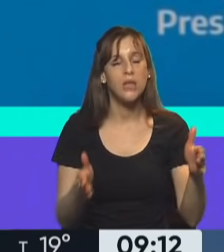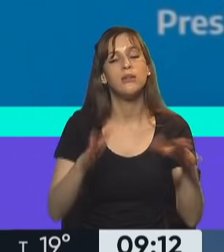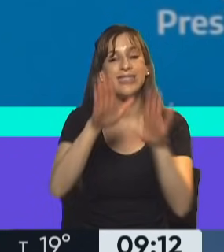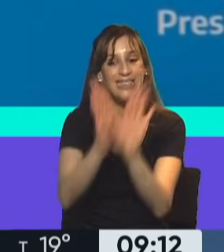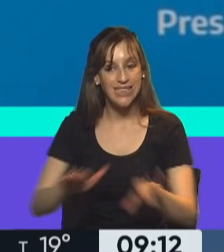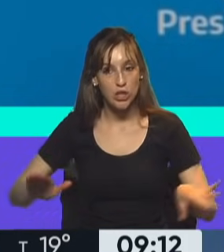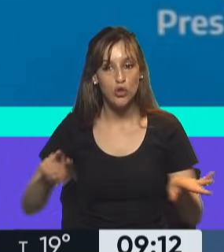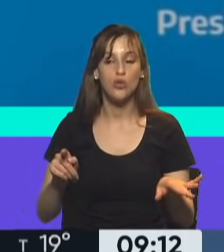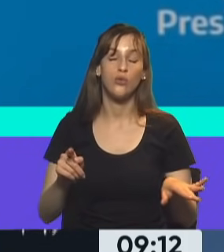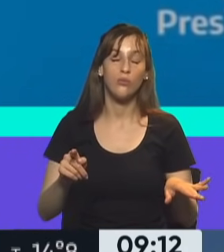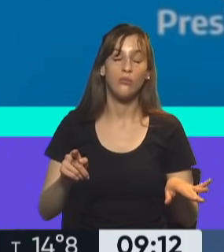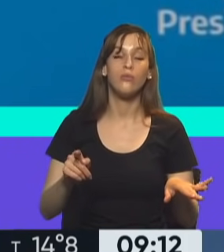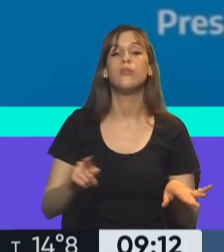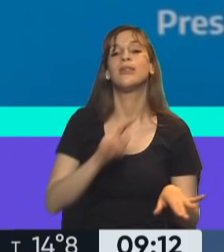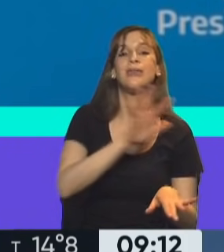las niñas,